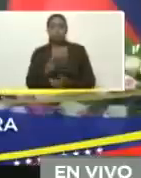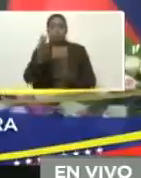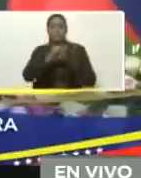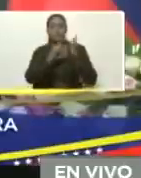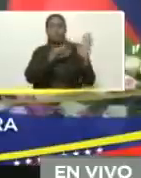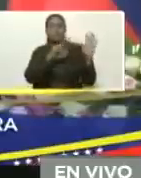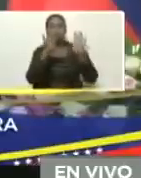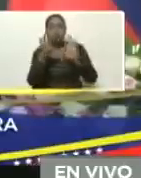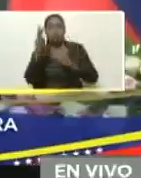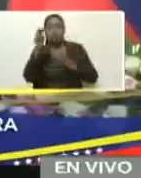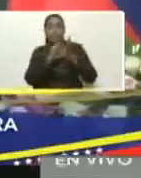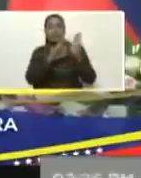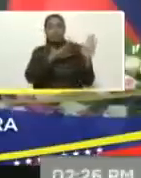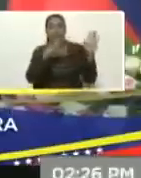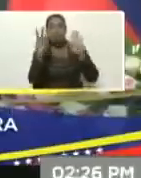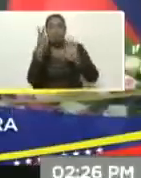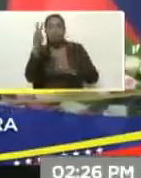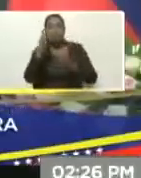2018, 2019,